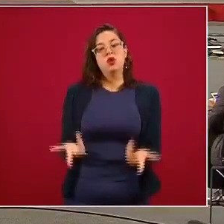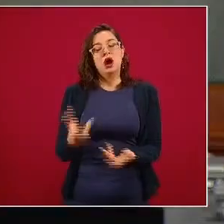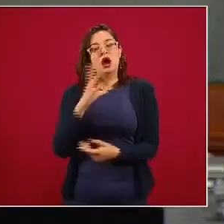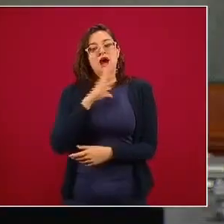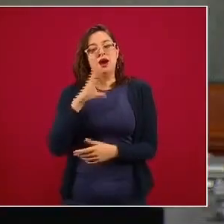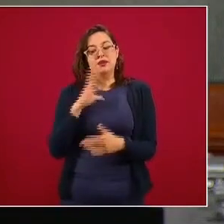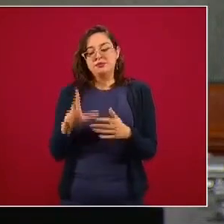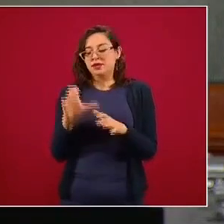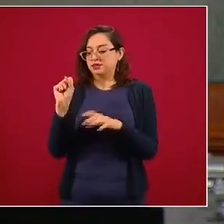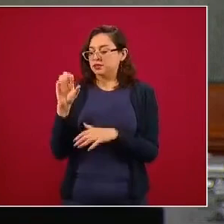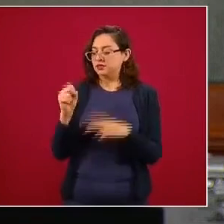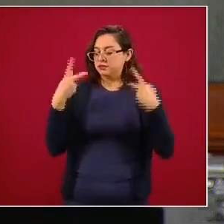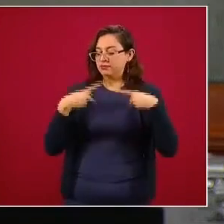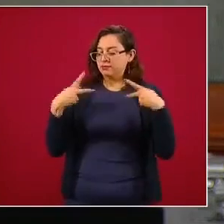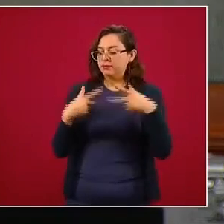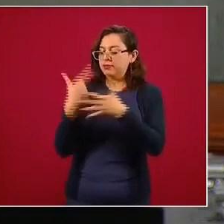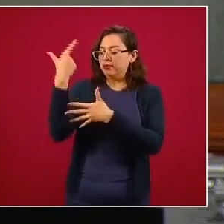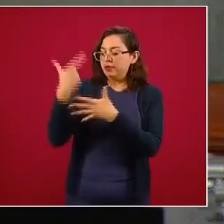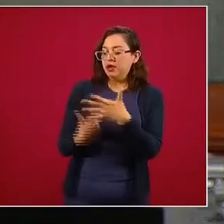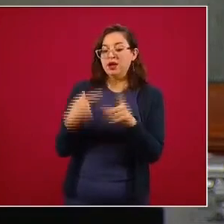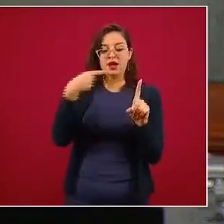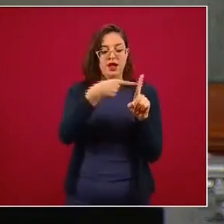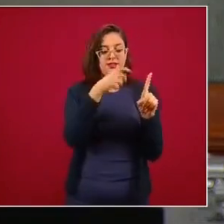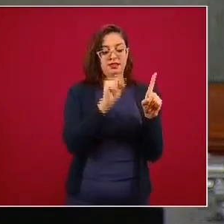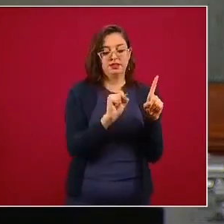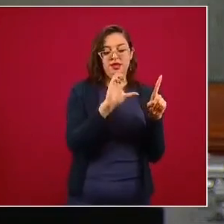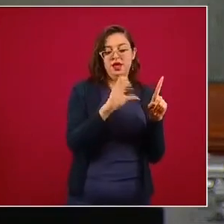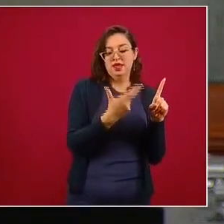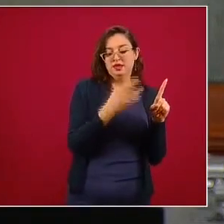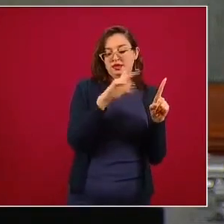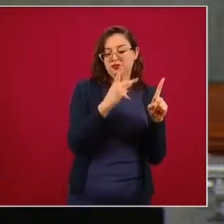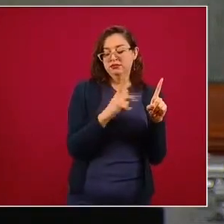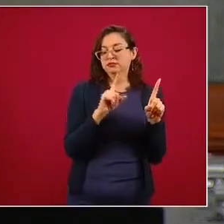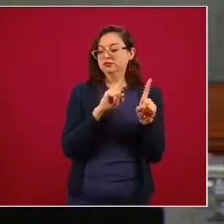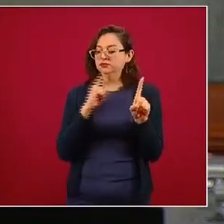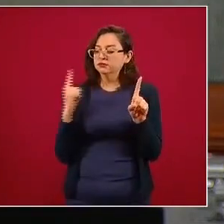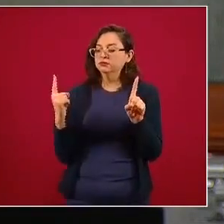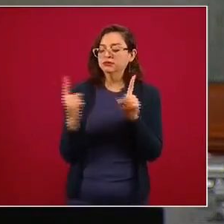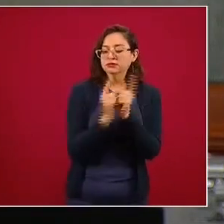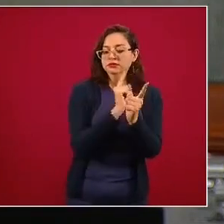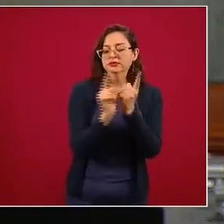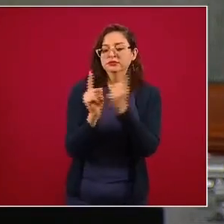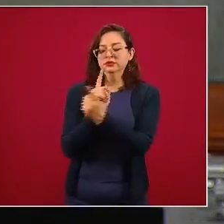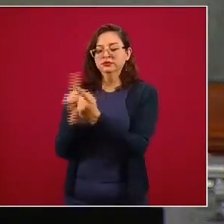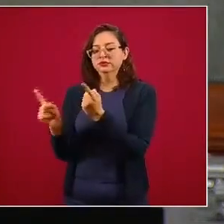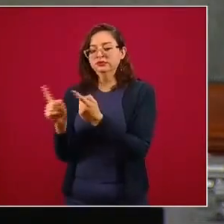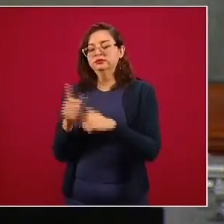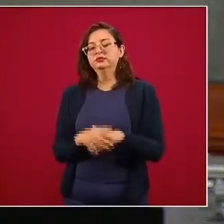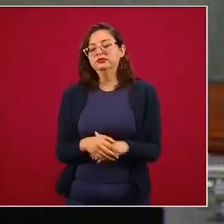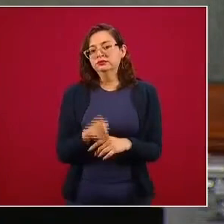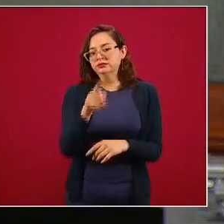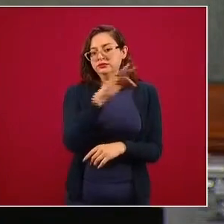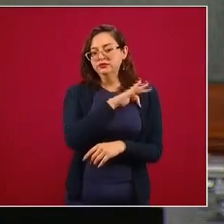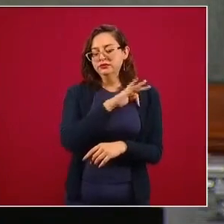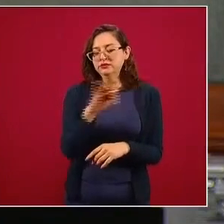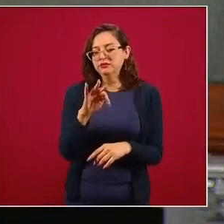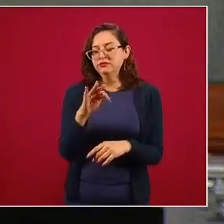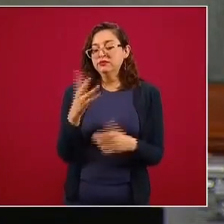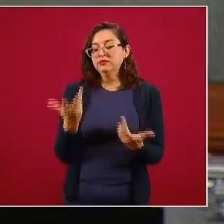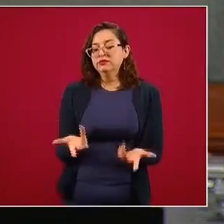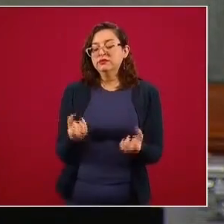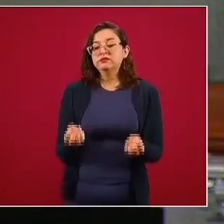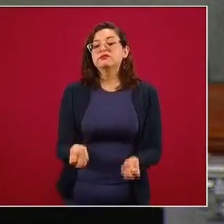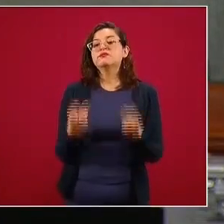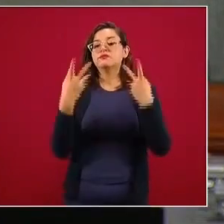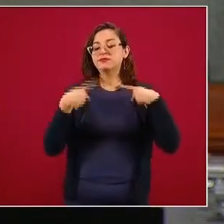60 personas alrededor del secretario de Hacienda que habían tenido este contacto. Nada más se nos puede actualizar las